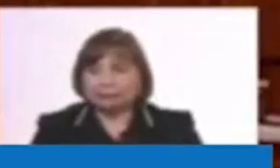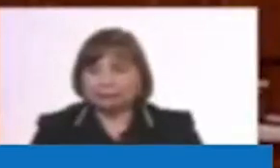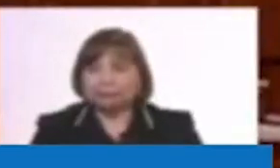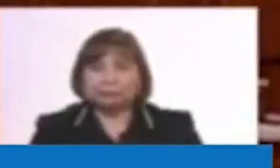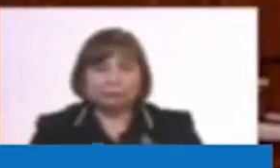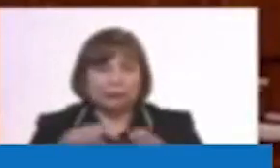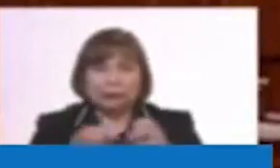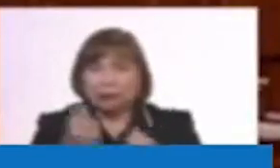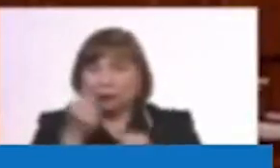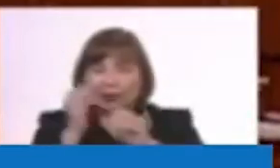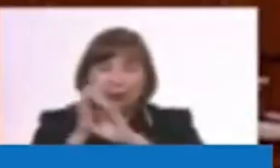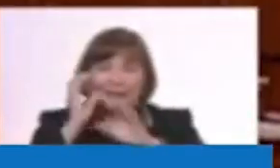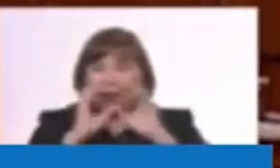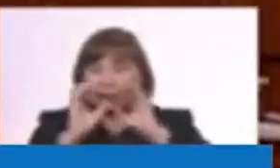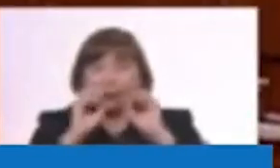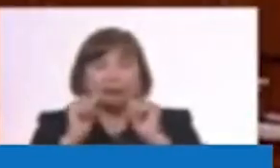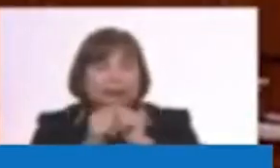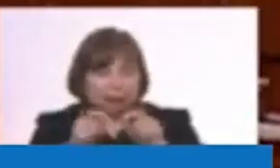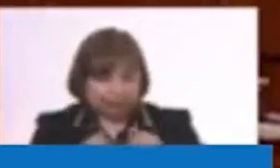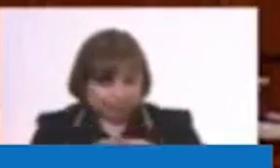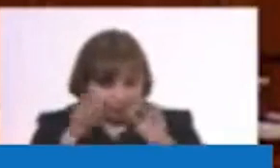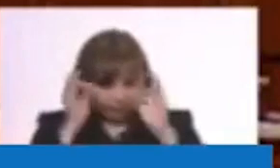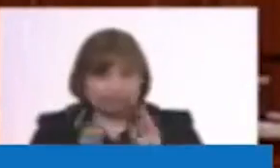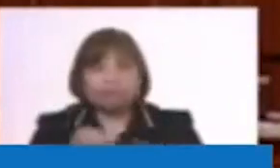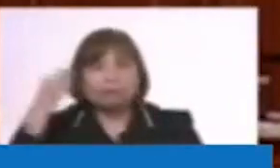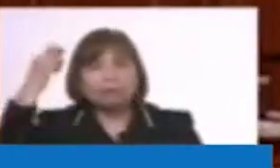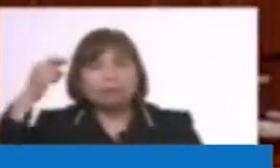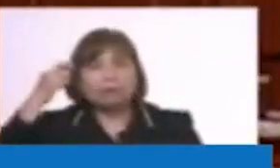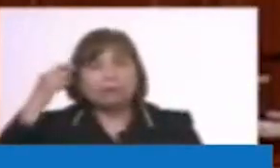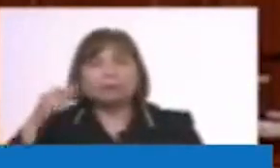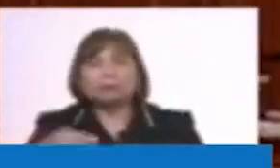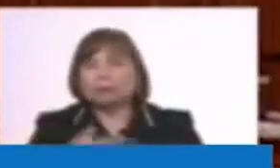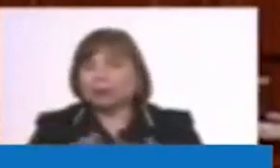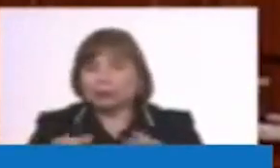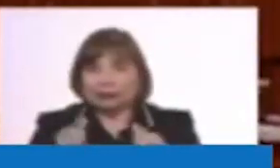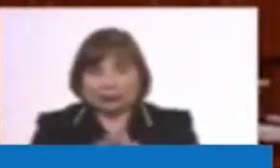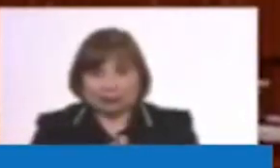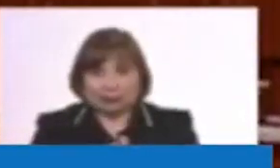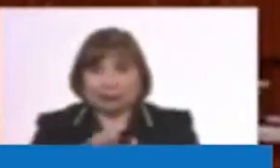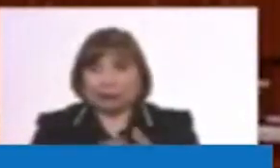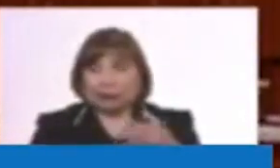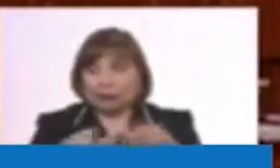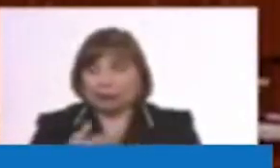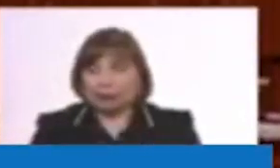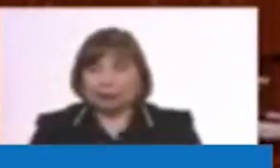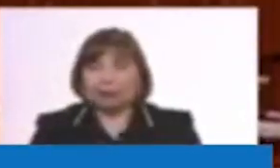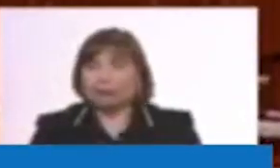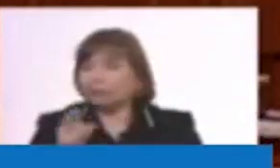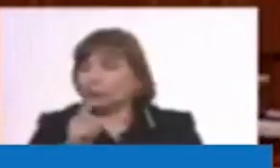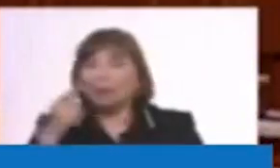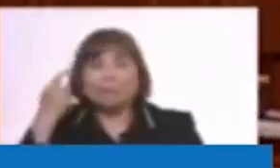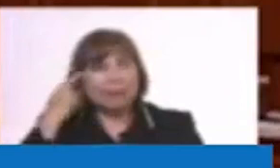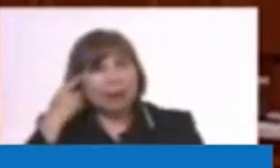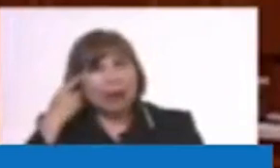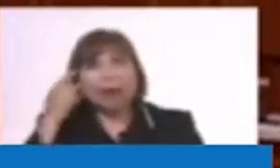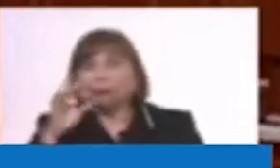el sector transportes y comunicaciones también es determinante en nuestra política de reactivación económica hemos pensado que